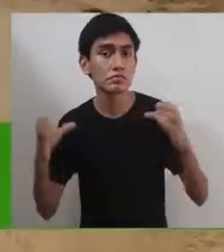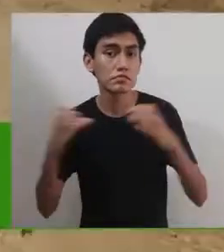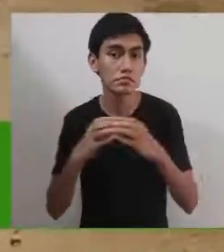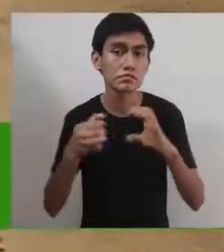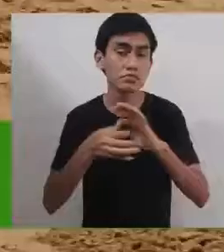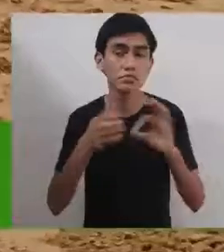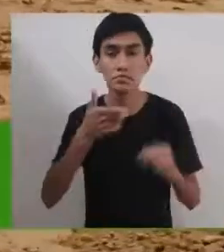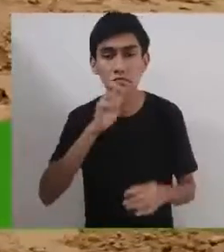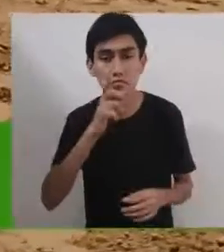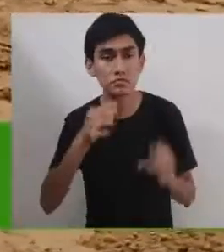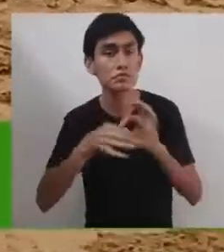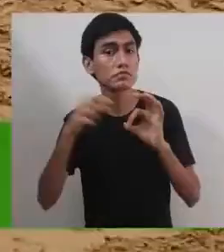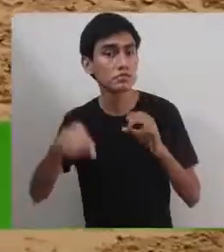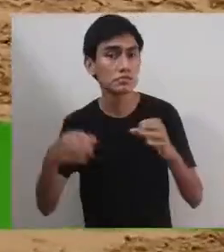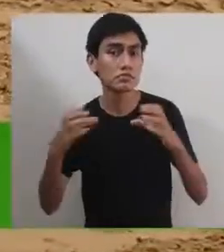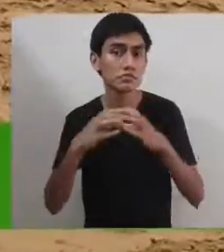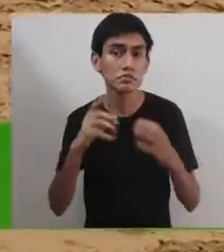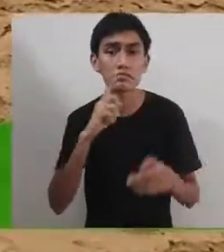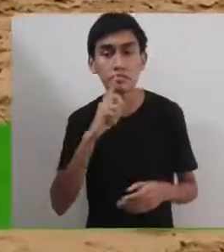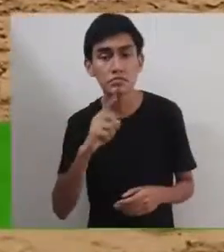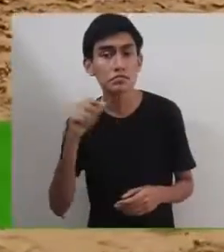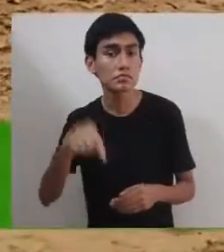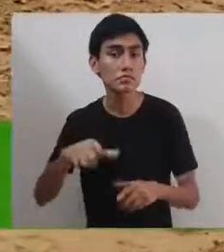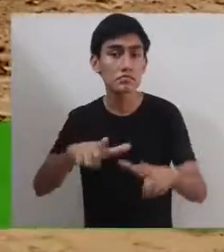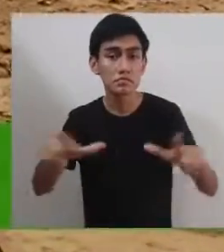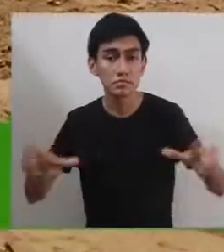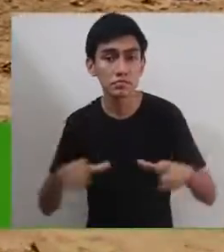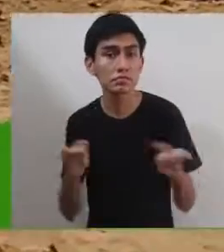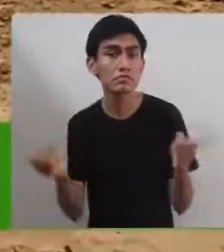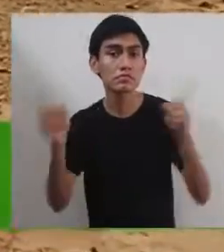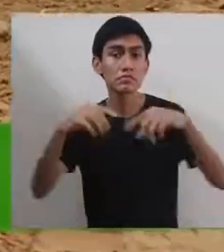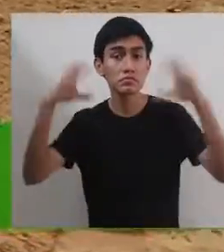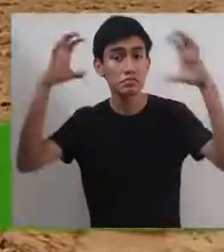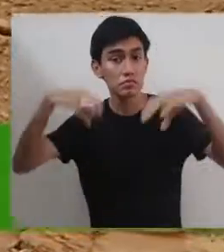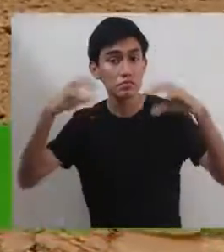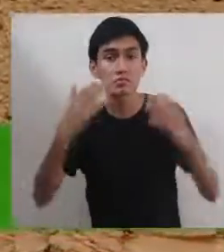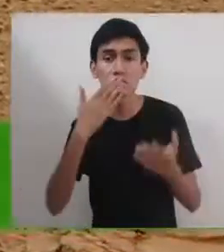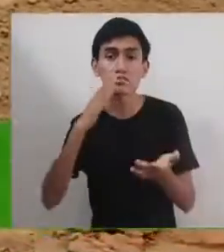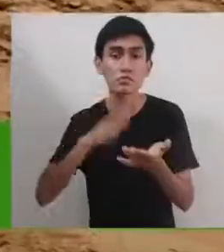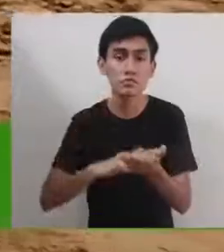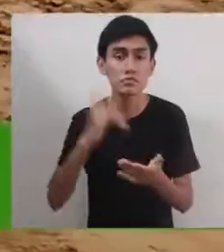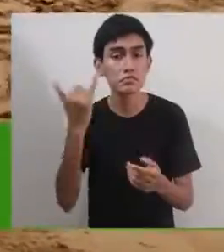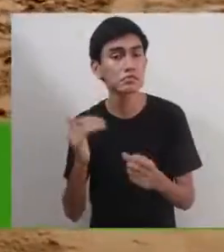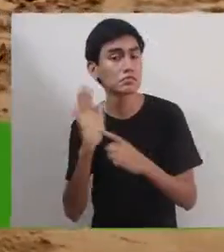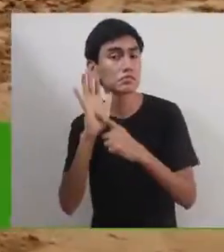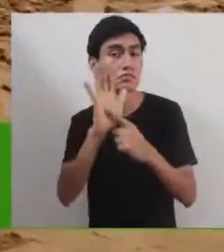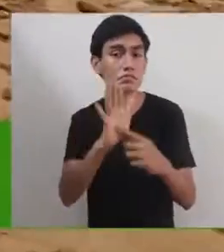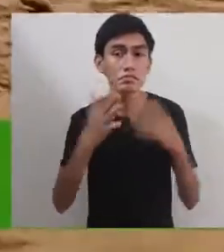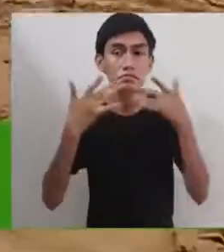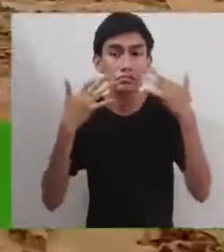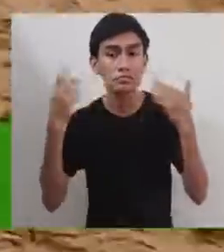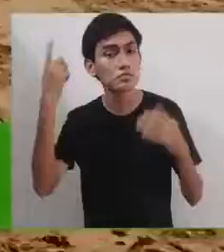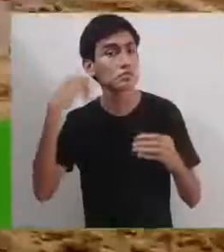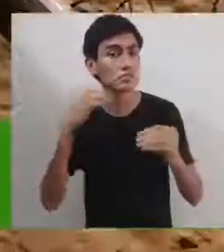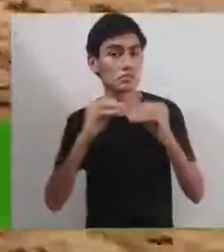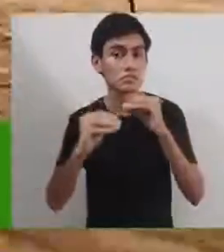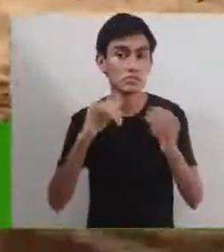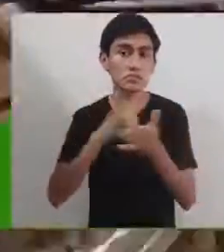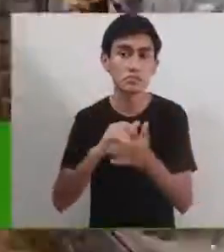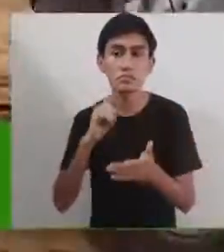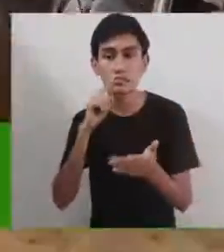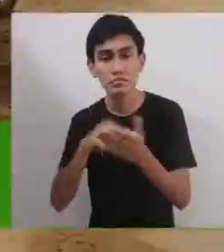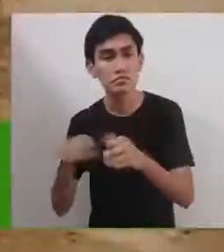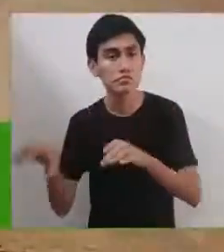del Caserío, Ángel Guanío, comentó que la zona en tiempos de invierno se malogra y se mostró feliz por el mantenimiento que se